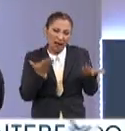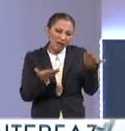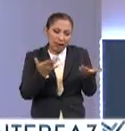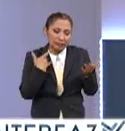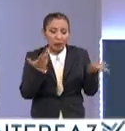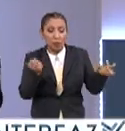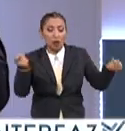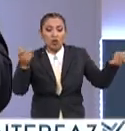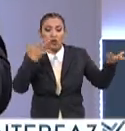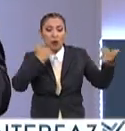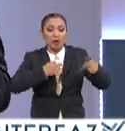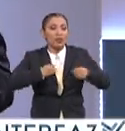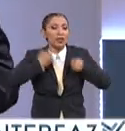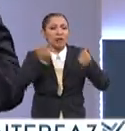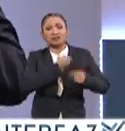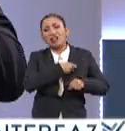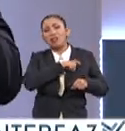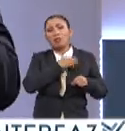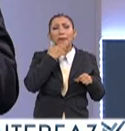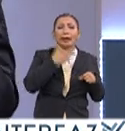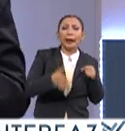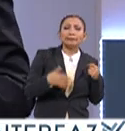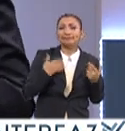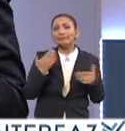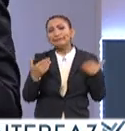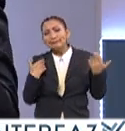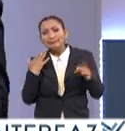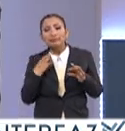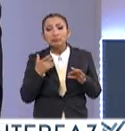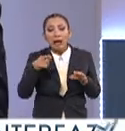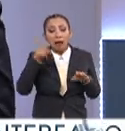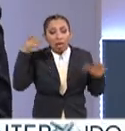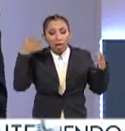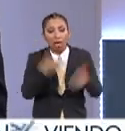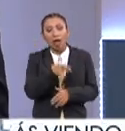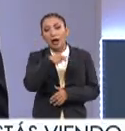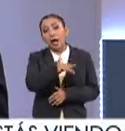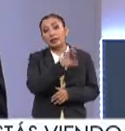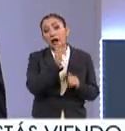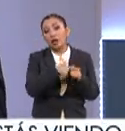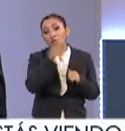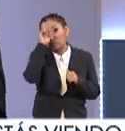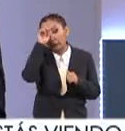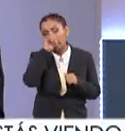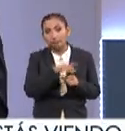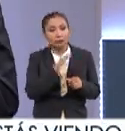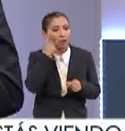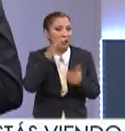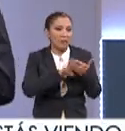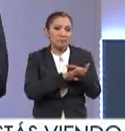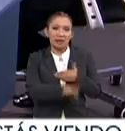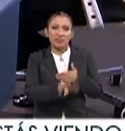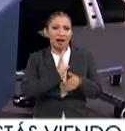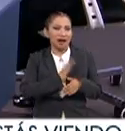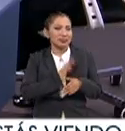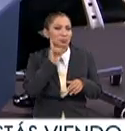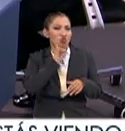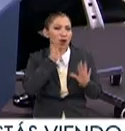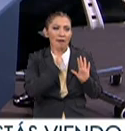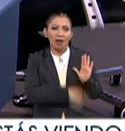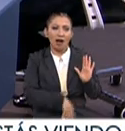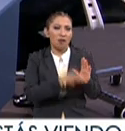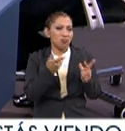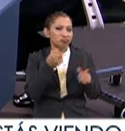salen del control, ¿no? Puedes llevar una vida muy sana, muy estable, pero también supongo que debe haber algunas recomendaciones. La prevención en el cáncer